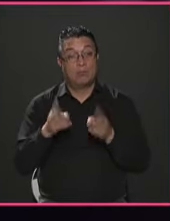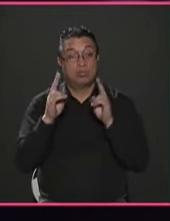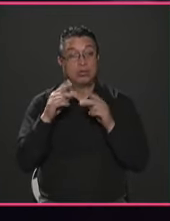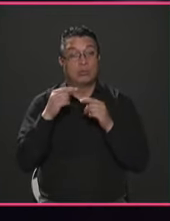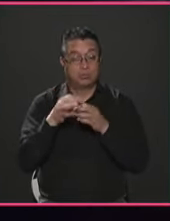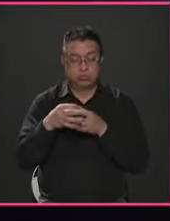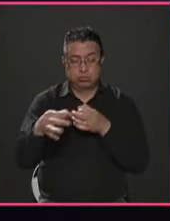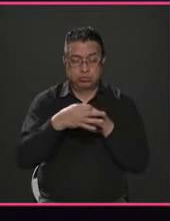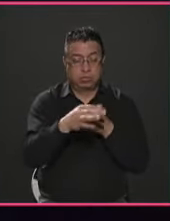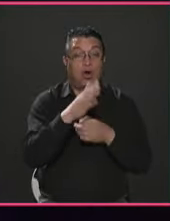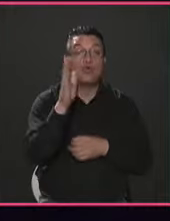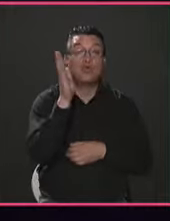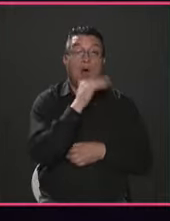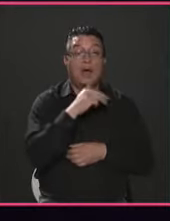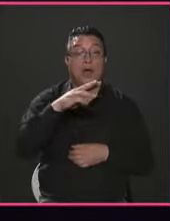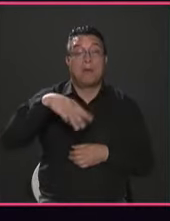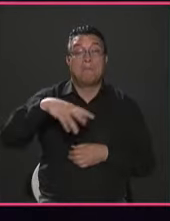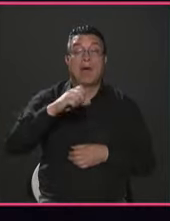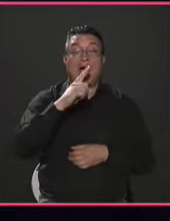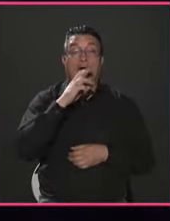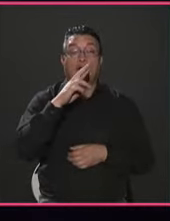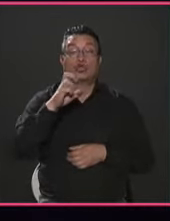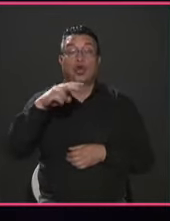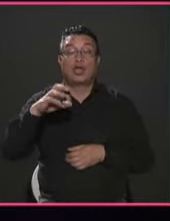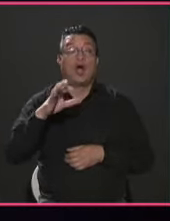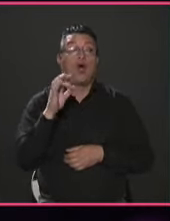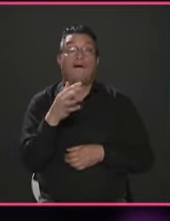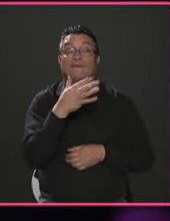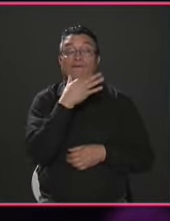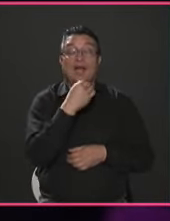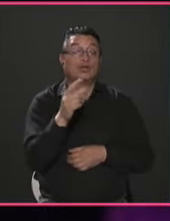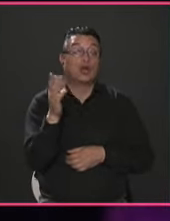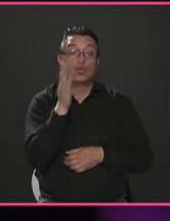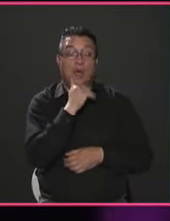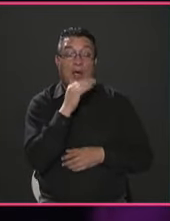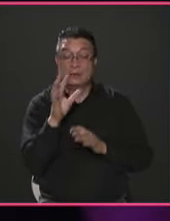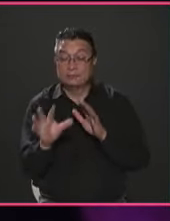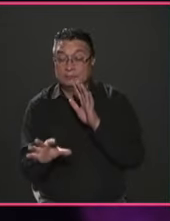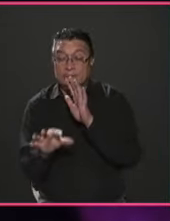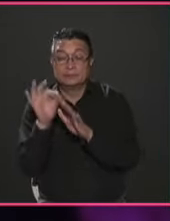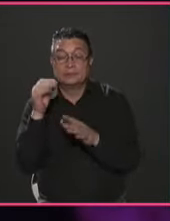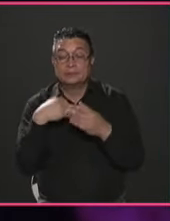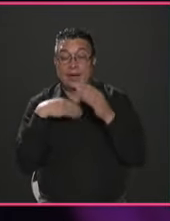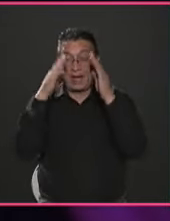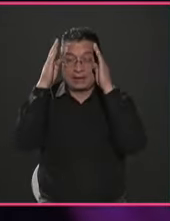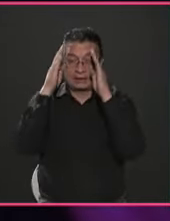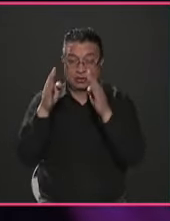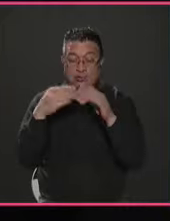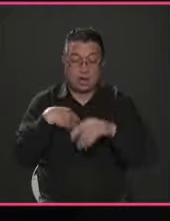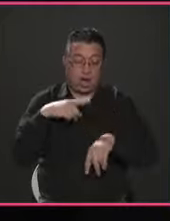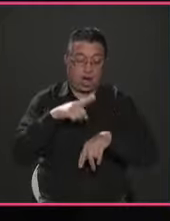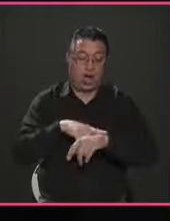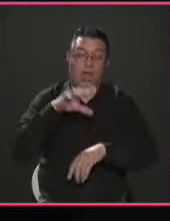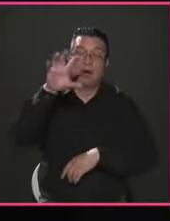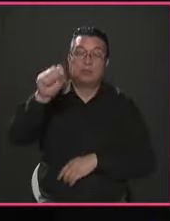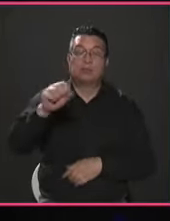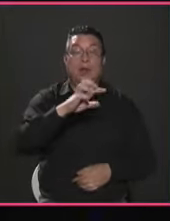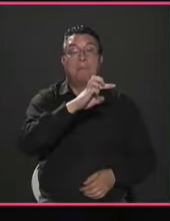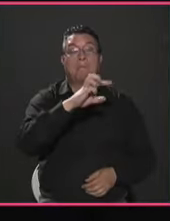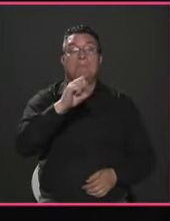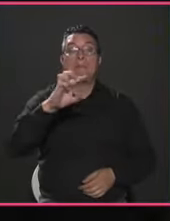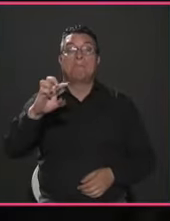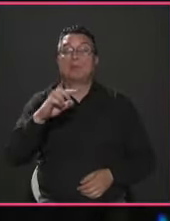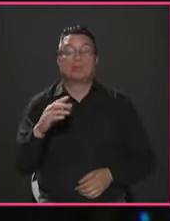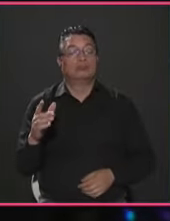lugares donde quizás no hay matrona o quizás no hay acceso fácil a encontrar la atención o tener una hora para poder hacerse un